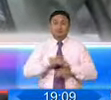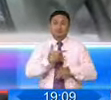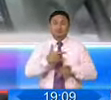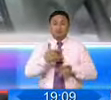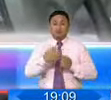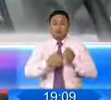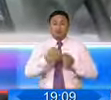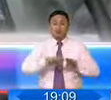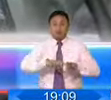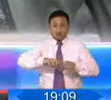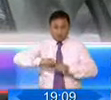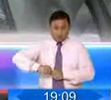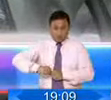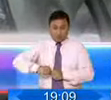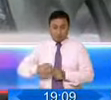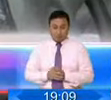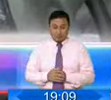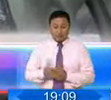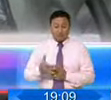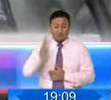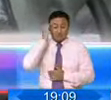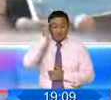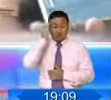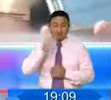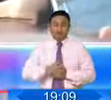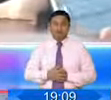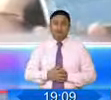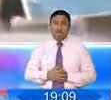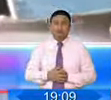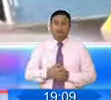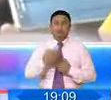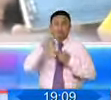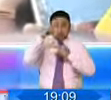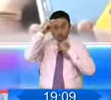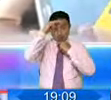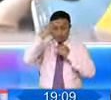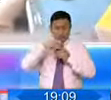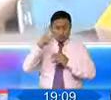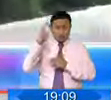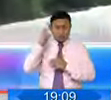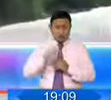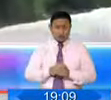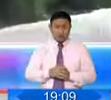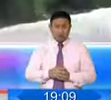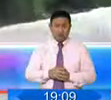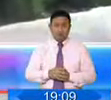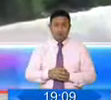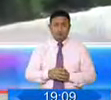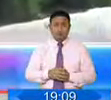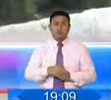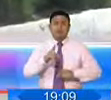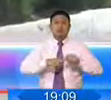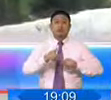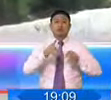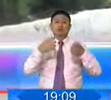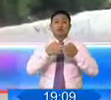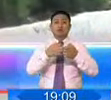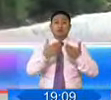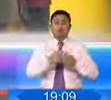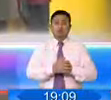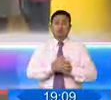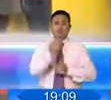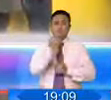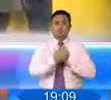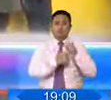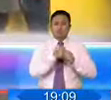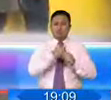secuestros, todo eso. Nos preocupamos bastante. En las noticias se ha escuchado. Algunos de los miembros de esta patrulla tienen más de